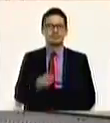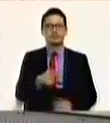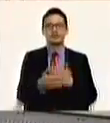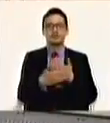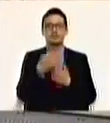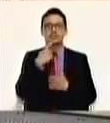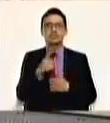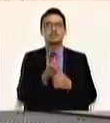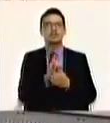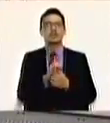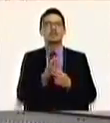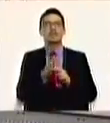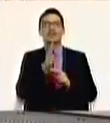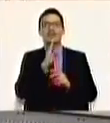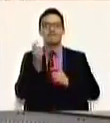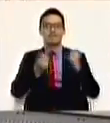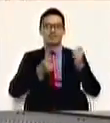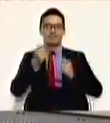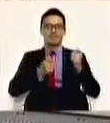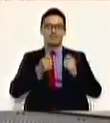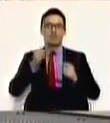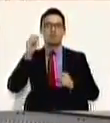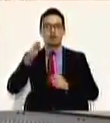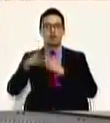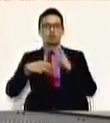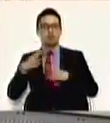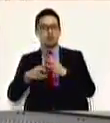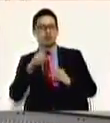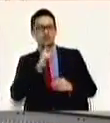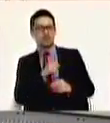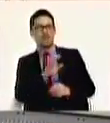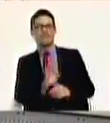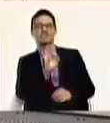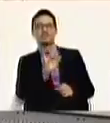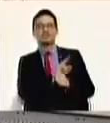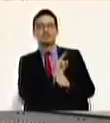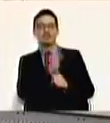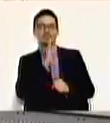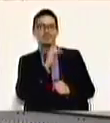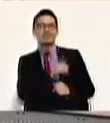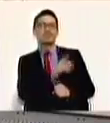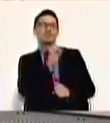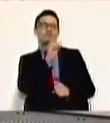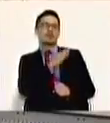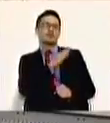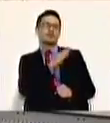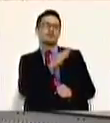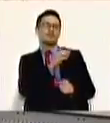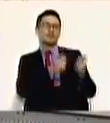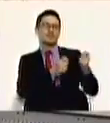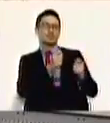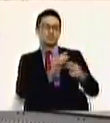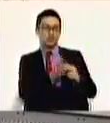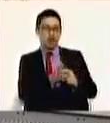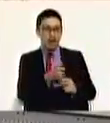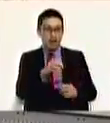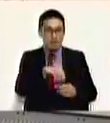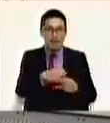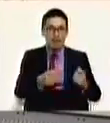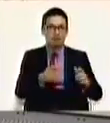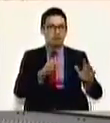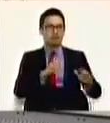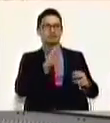es que quede en manos del sector financiero, que es al que el Banco Mundial le atribuye la condición de eficiencia, y no propiamente para el mercado interno, sino para